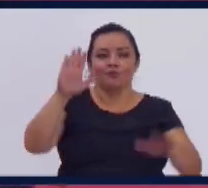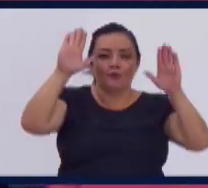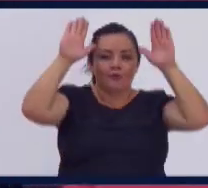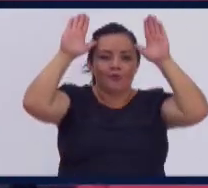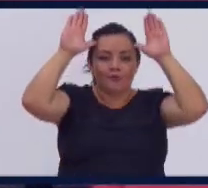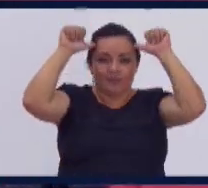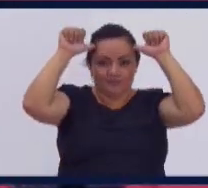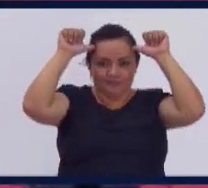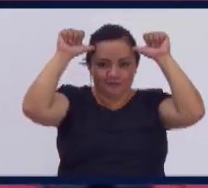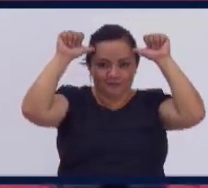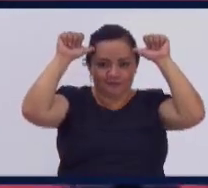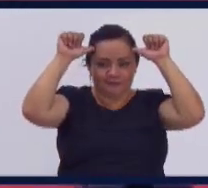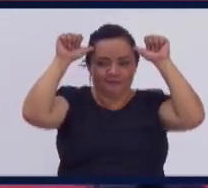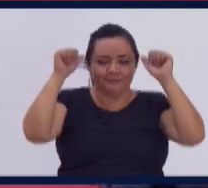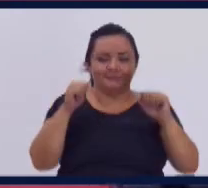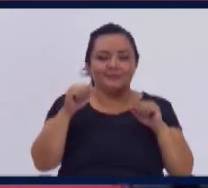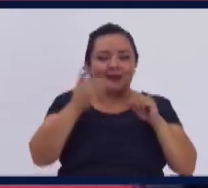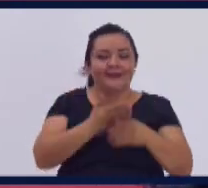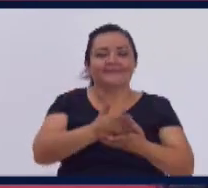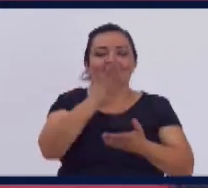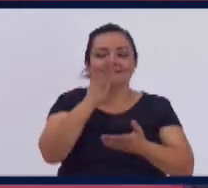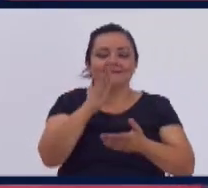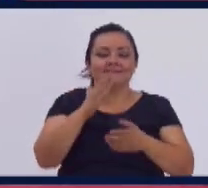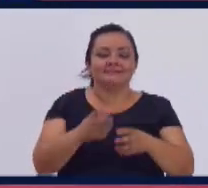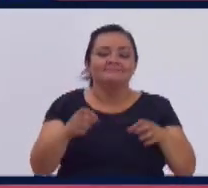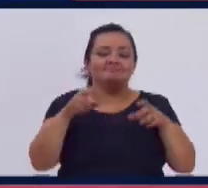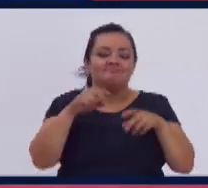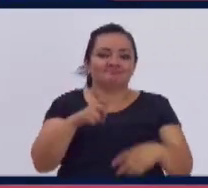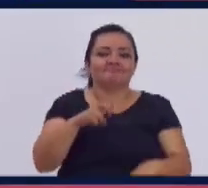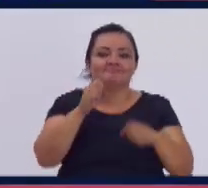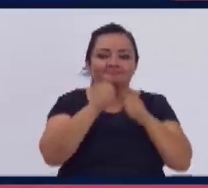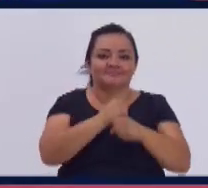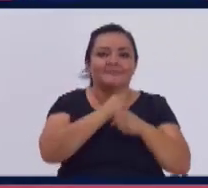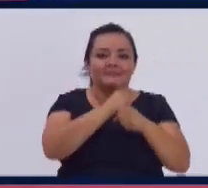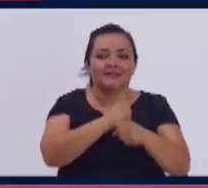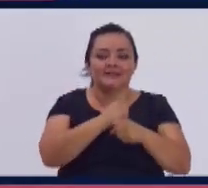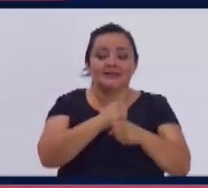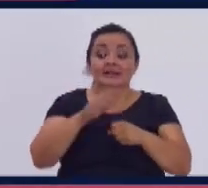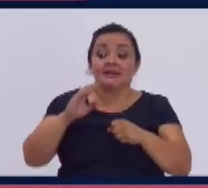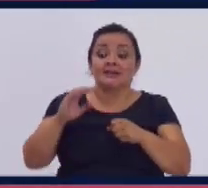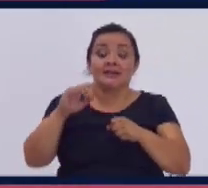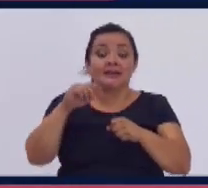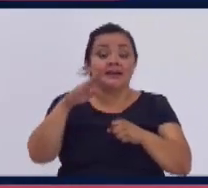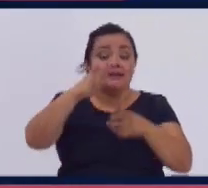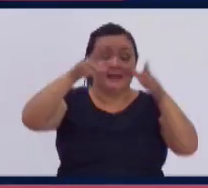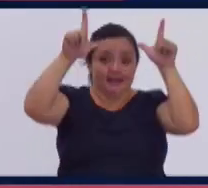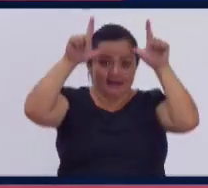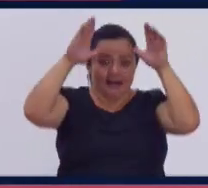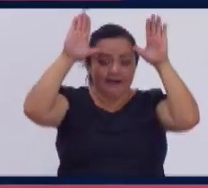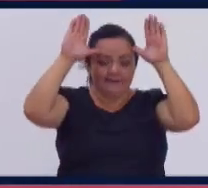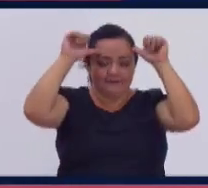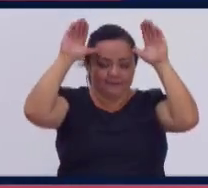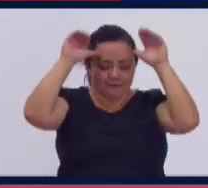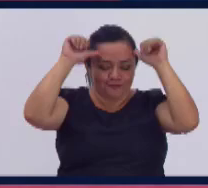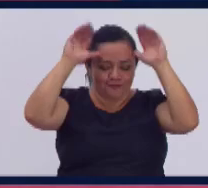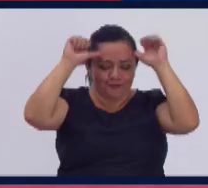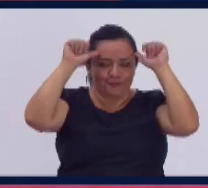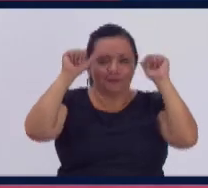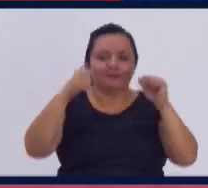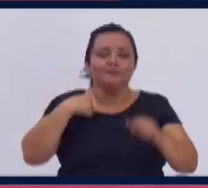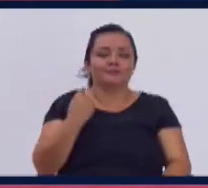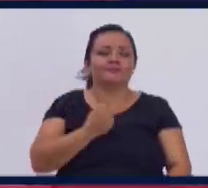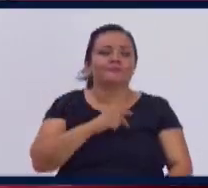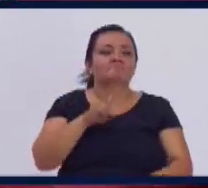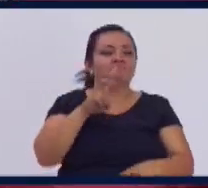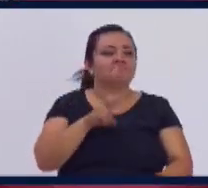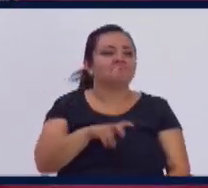con esas cestas de madera, y dentro de las cestas de madera ponían carne, y ese burro solito, igual que su marido,